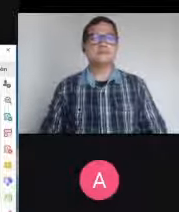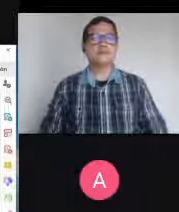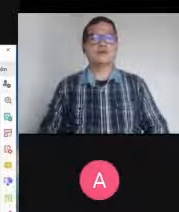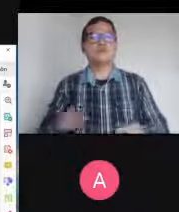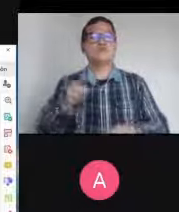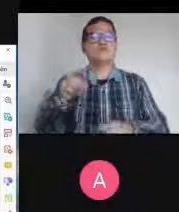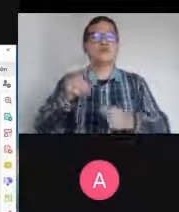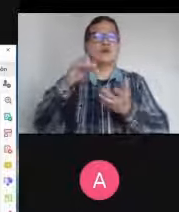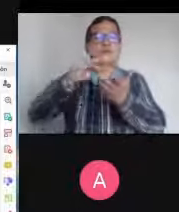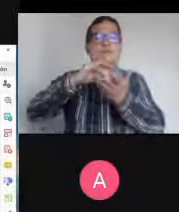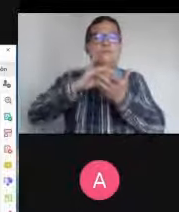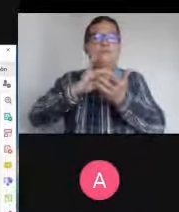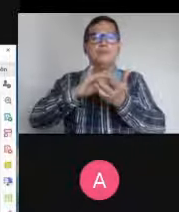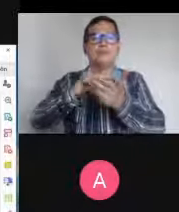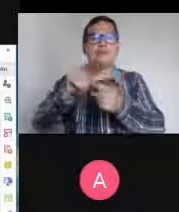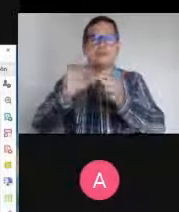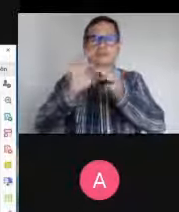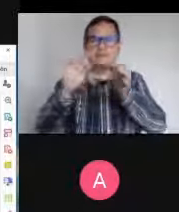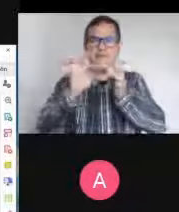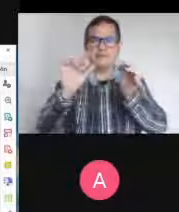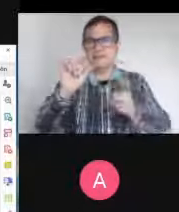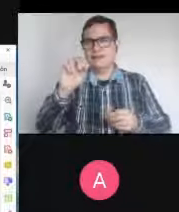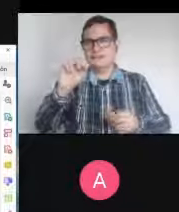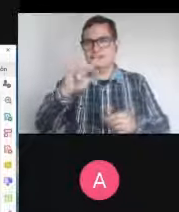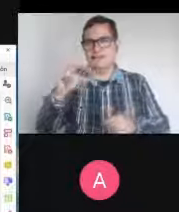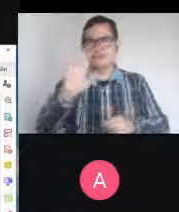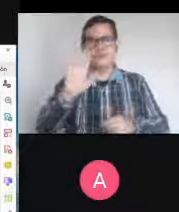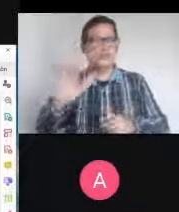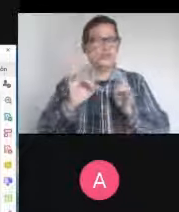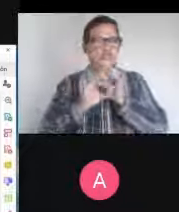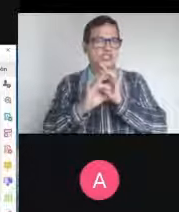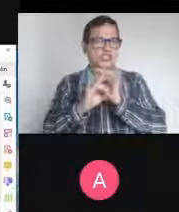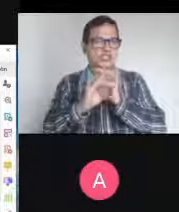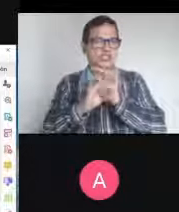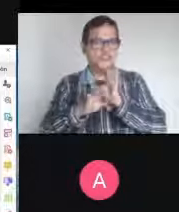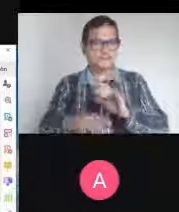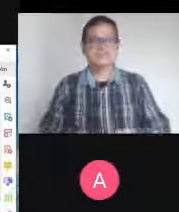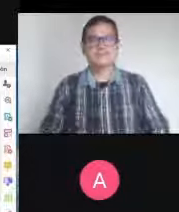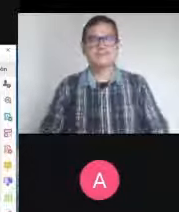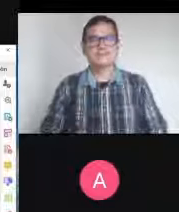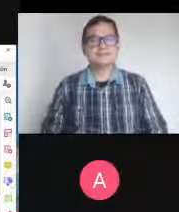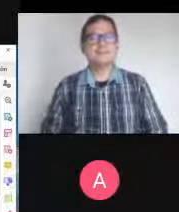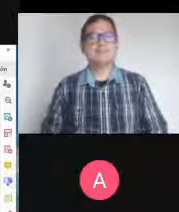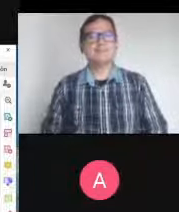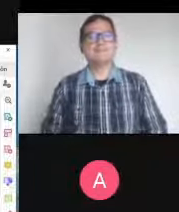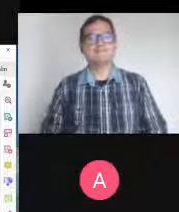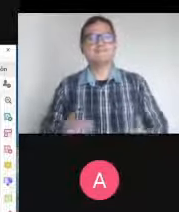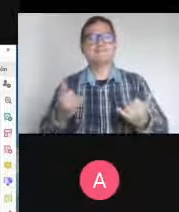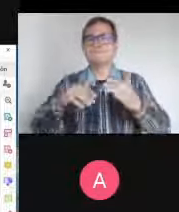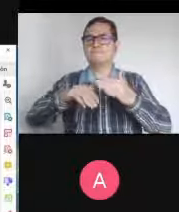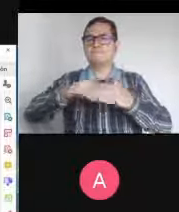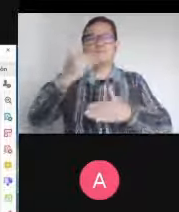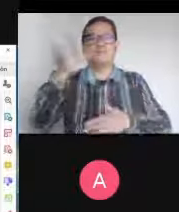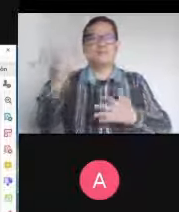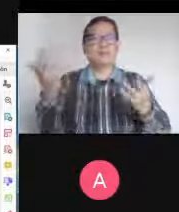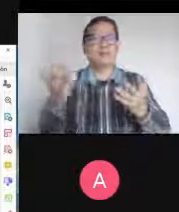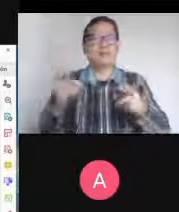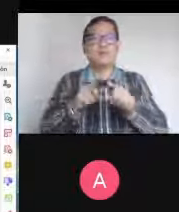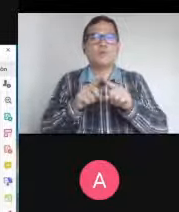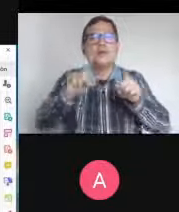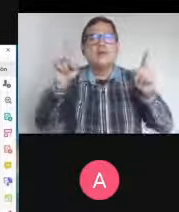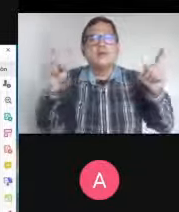Bueno, ahorita más adelante me acuerdan de colocar por favor el link en el chat de la asistencia. Bueno, vamos a iniciar entonces con una